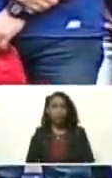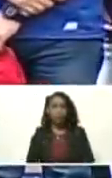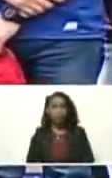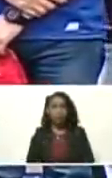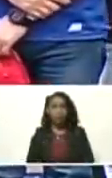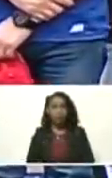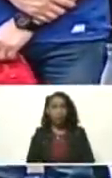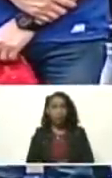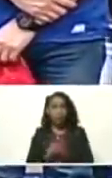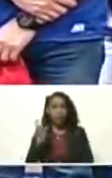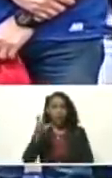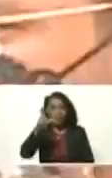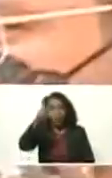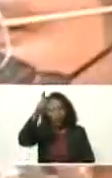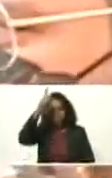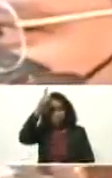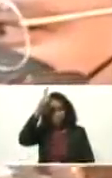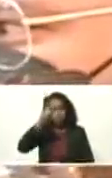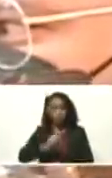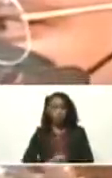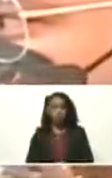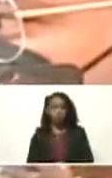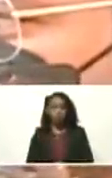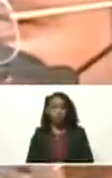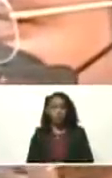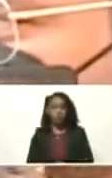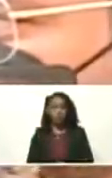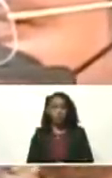Víctor Clark Falcón.